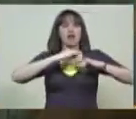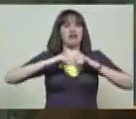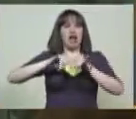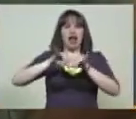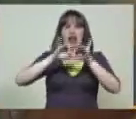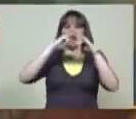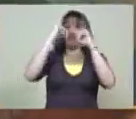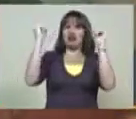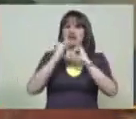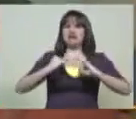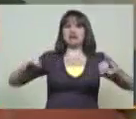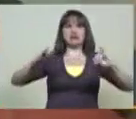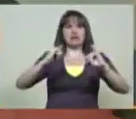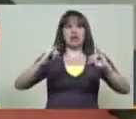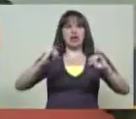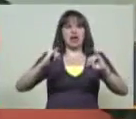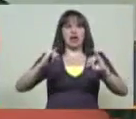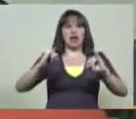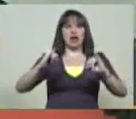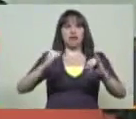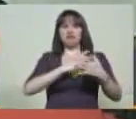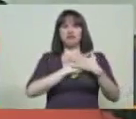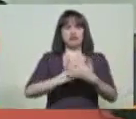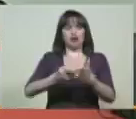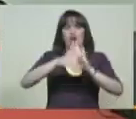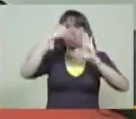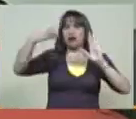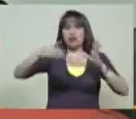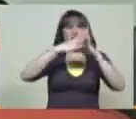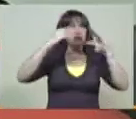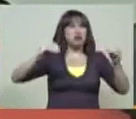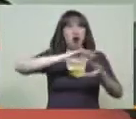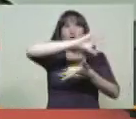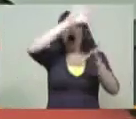y la plenitud de derecho de los pueblos